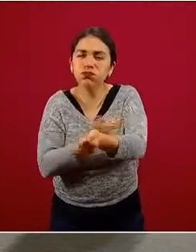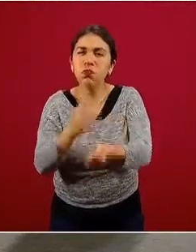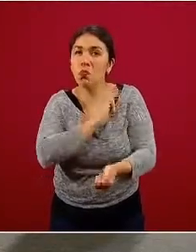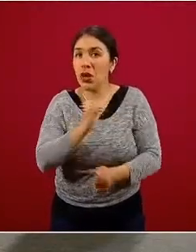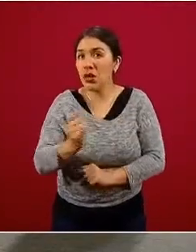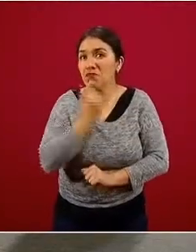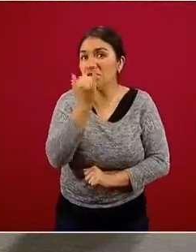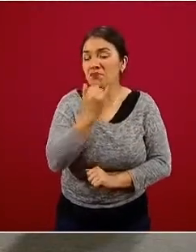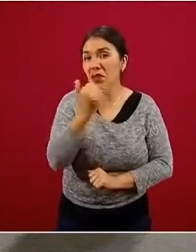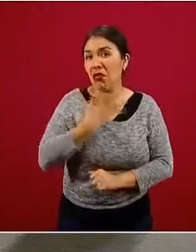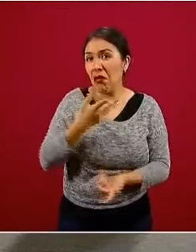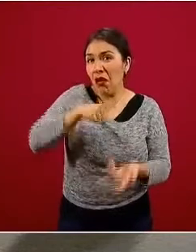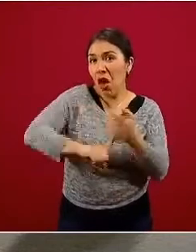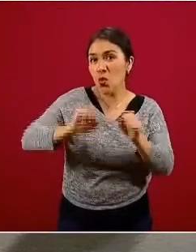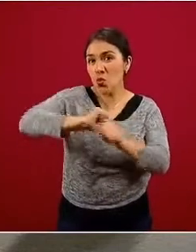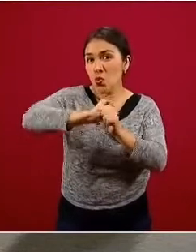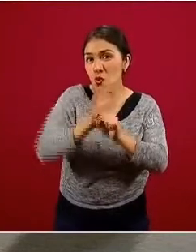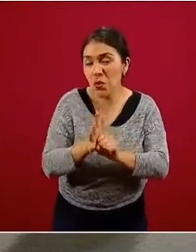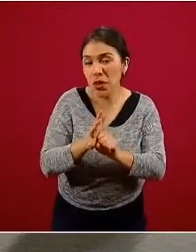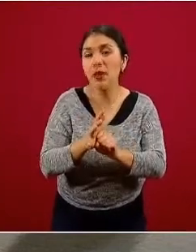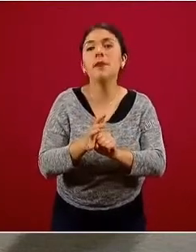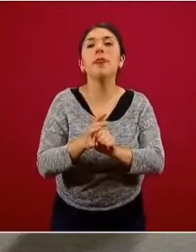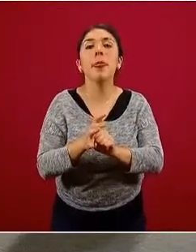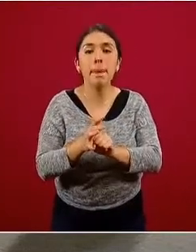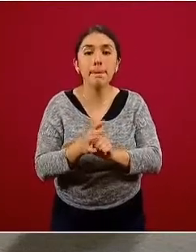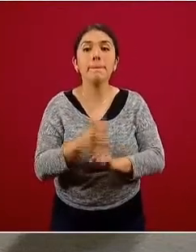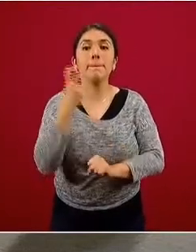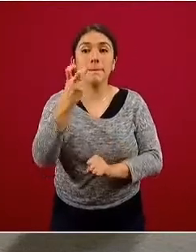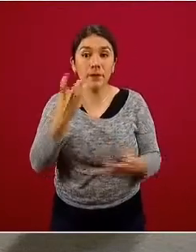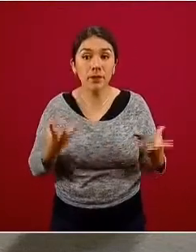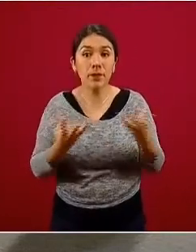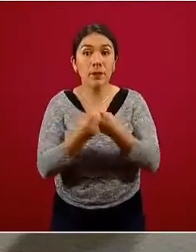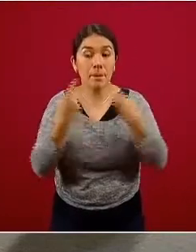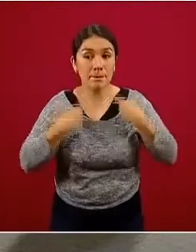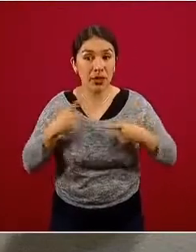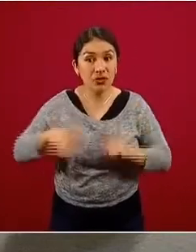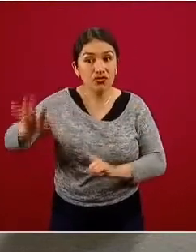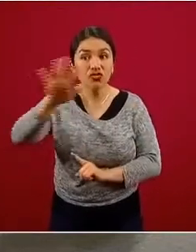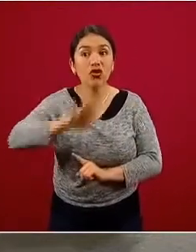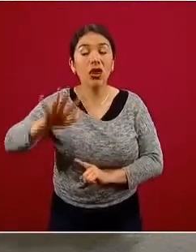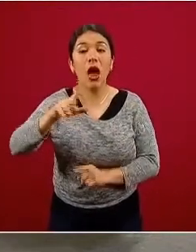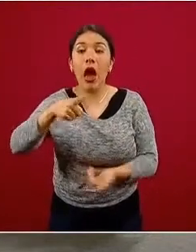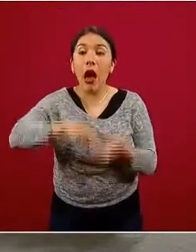por ser casos sospechosos de COVID-19. De este grupo,